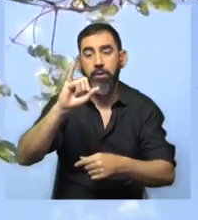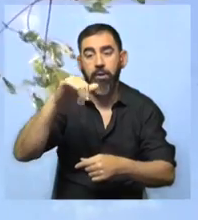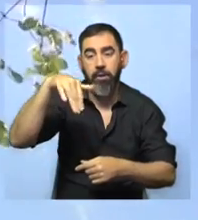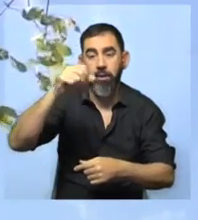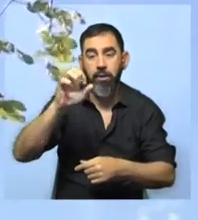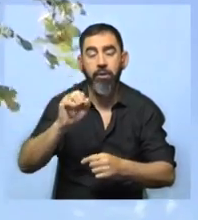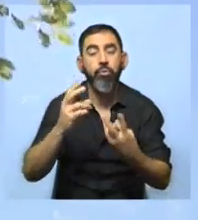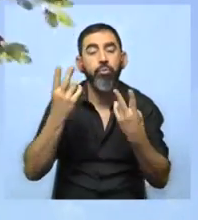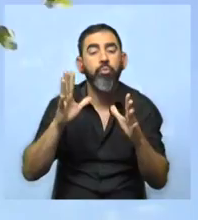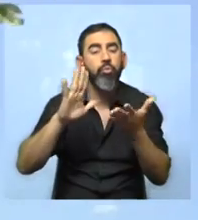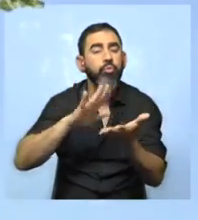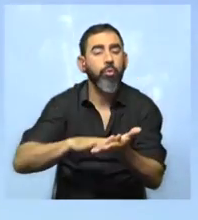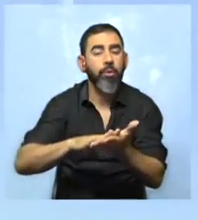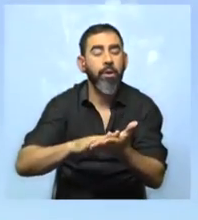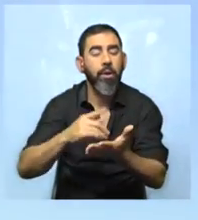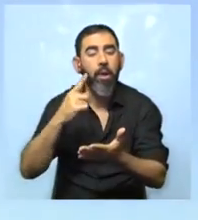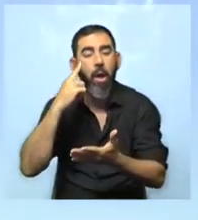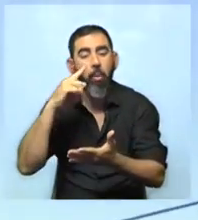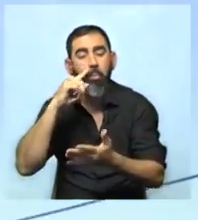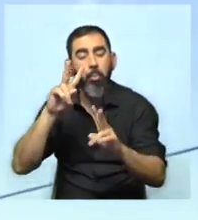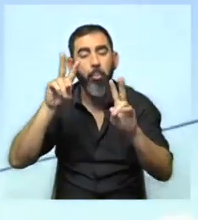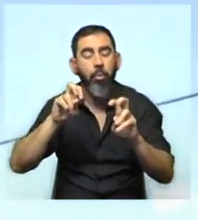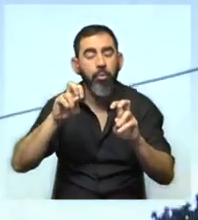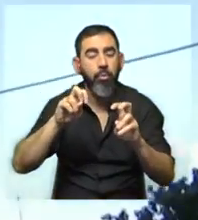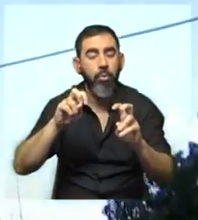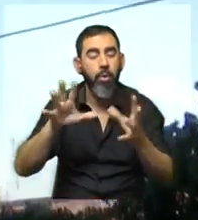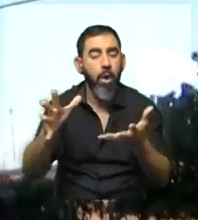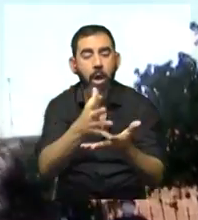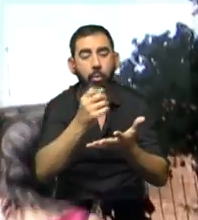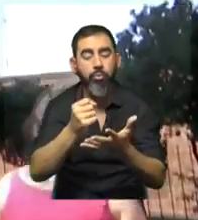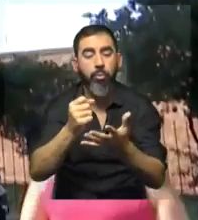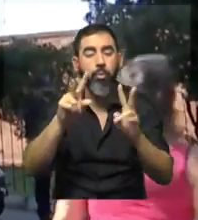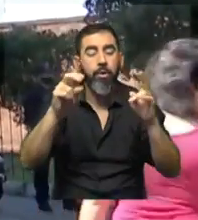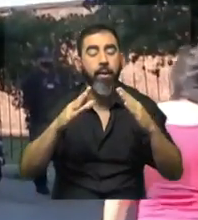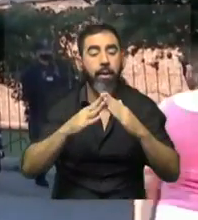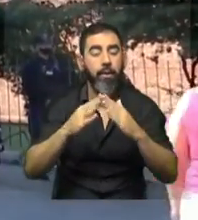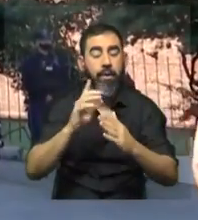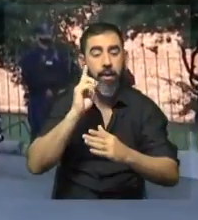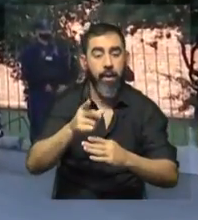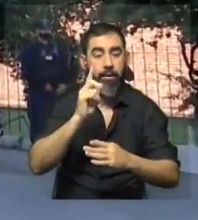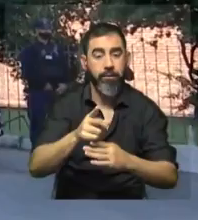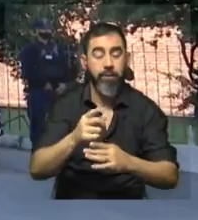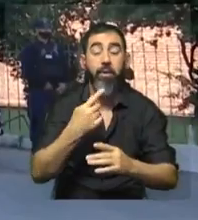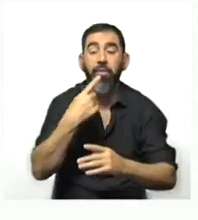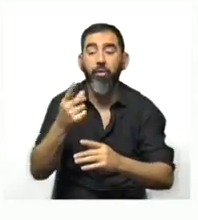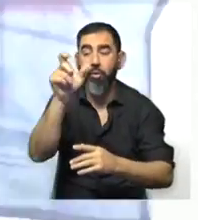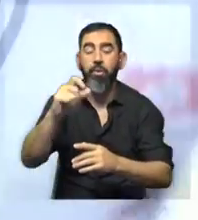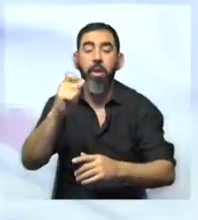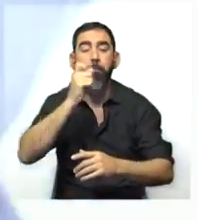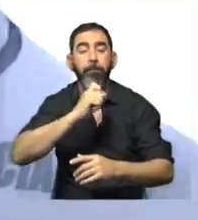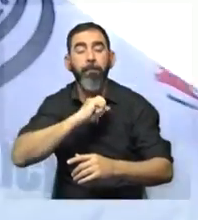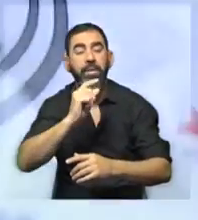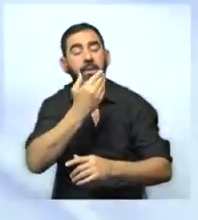la desproporcionalidad, creo, intencionalidad desproporcionada en contra de lo que es el prestador de salud y bueno, dijo que Salinas le había mentido al